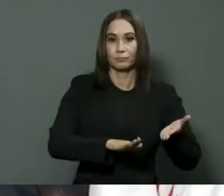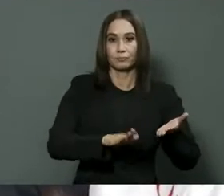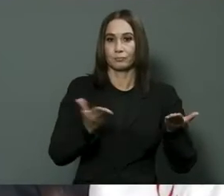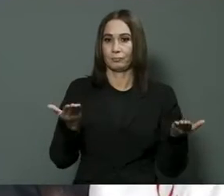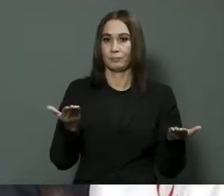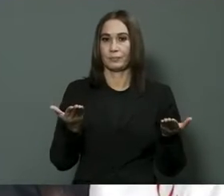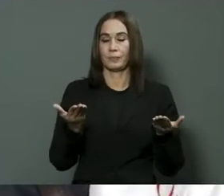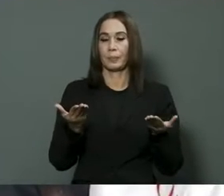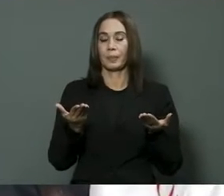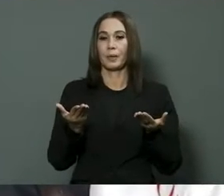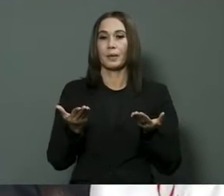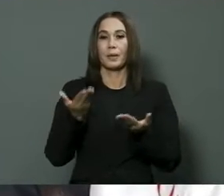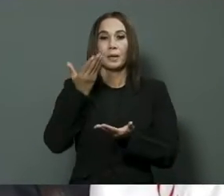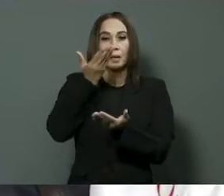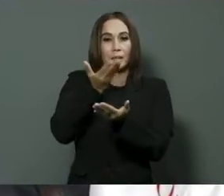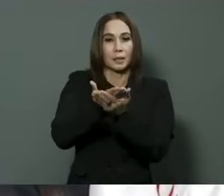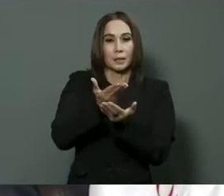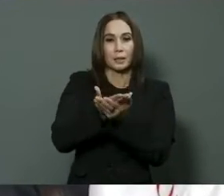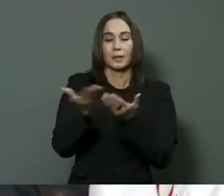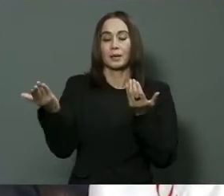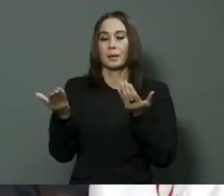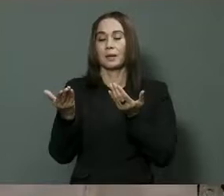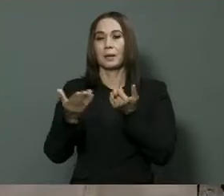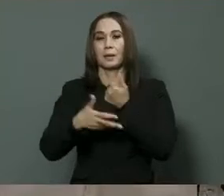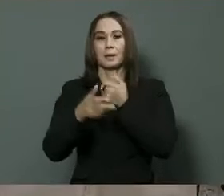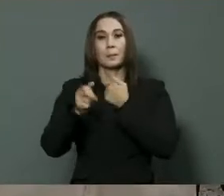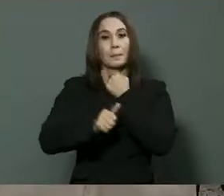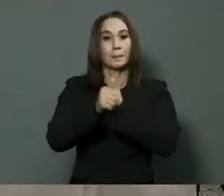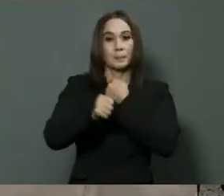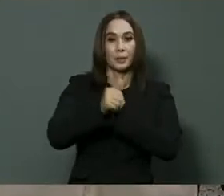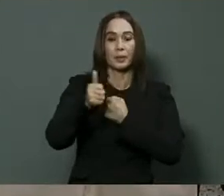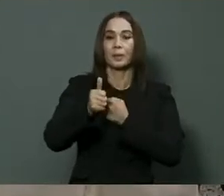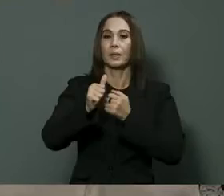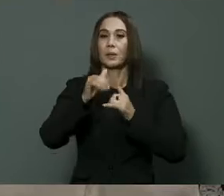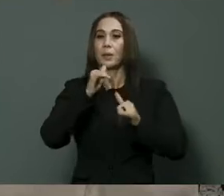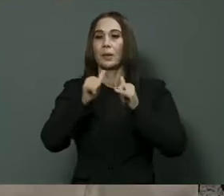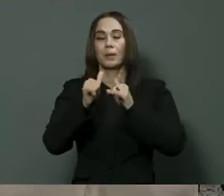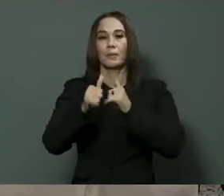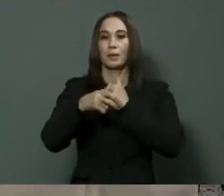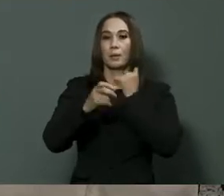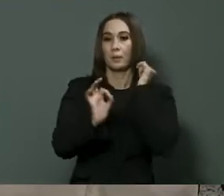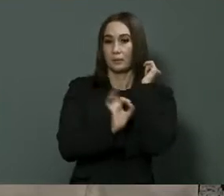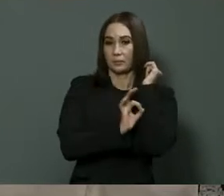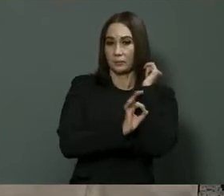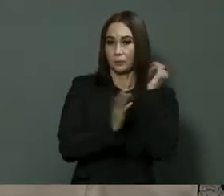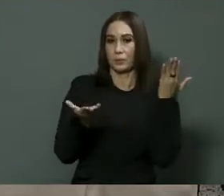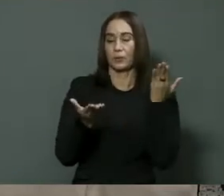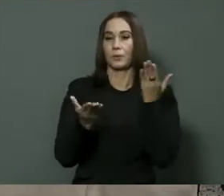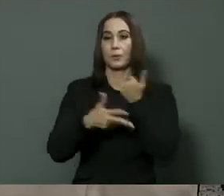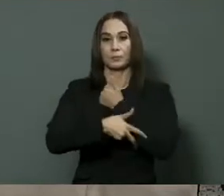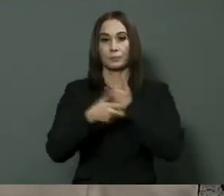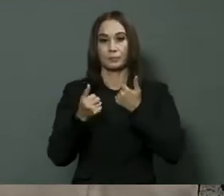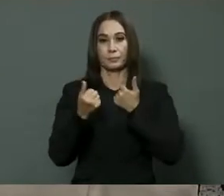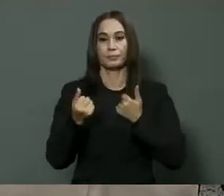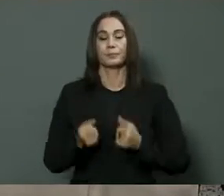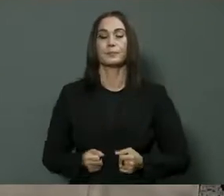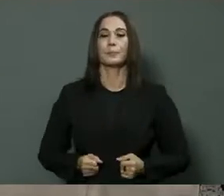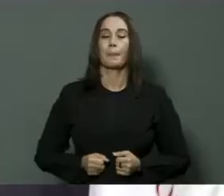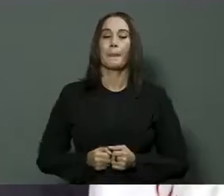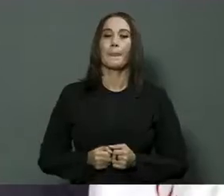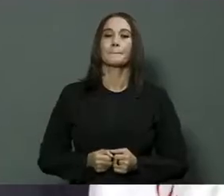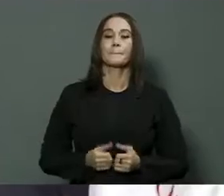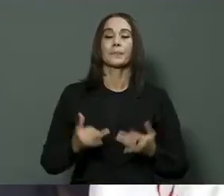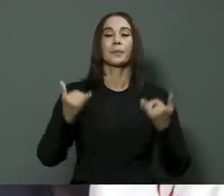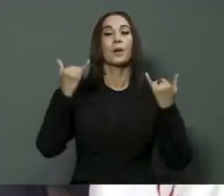que caen en las garras de los juegos de azar, del alcohol, de las drogas y de la delincuencia.